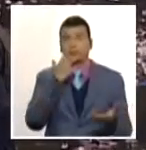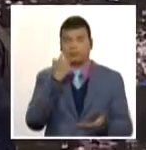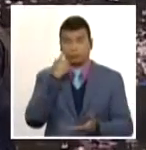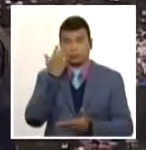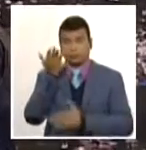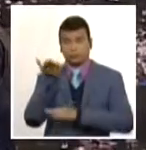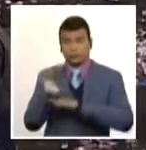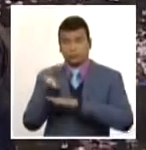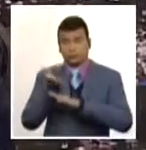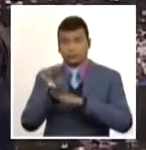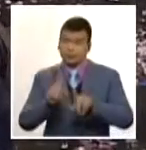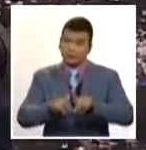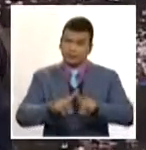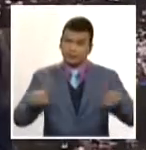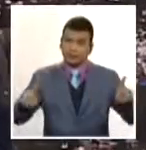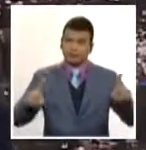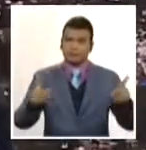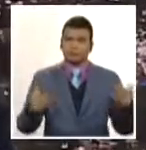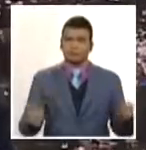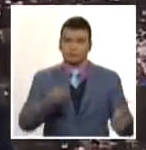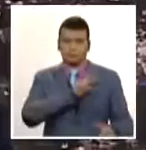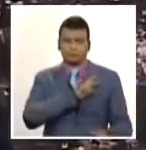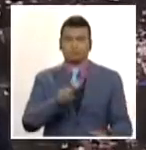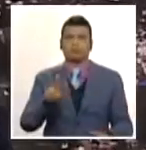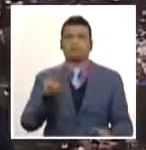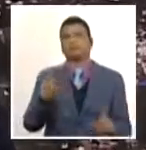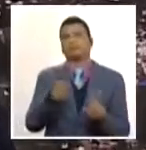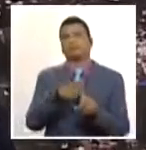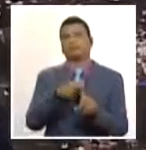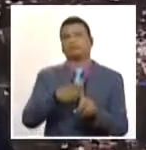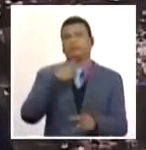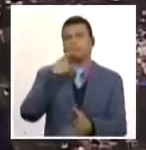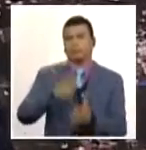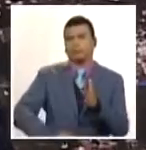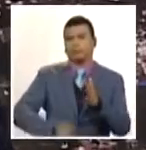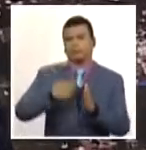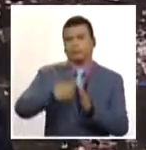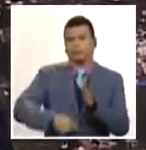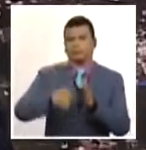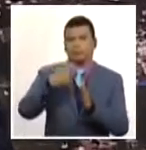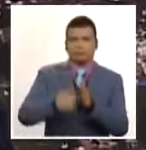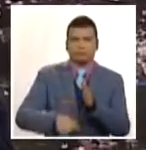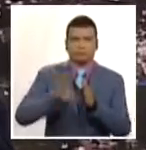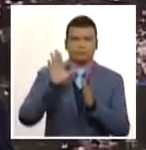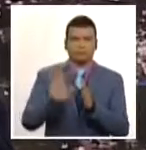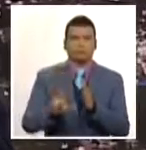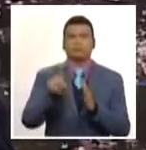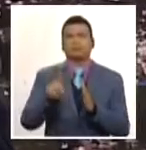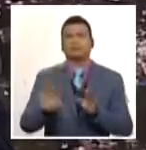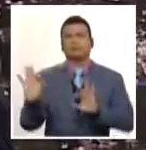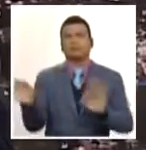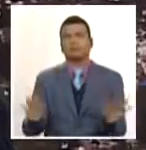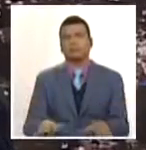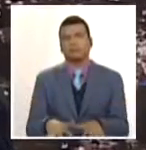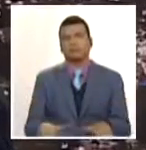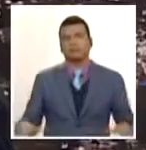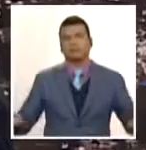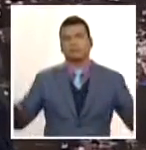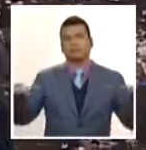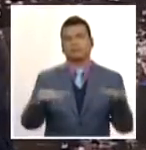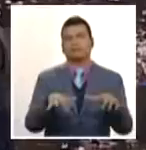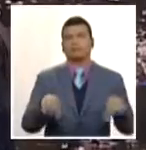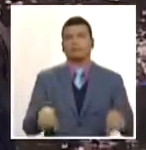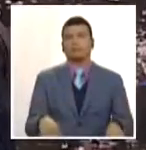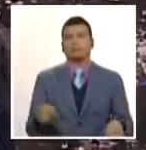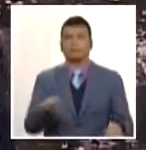escenario diferente al de hoy vive el Valle del Cauca, es la corrección de esto. Para eso se necesita ordenar el territorio. El Valle del